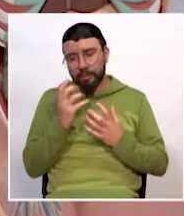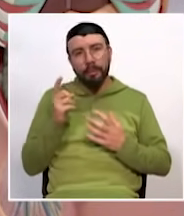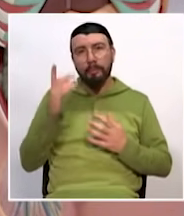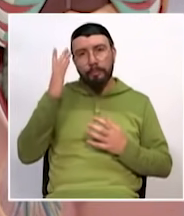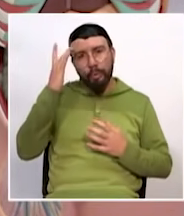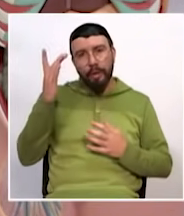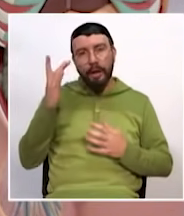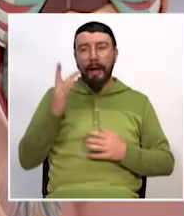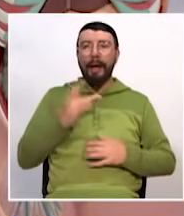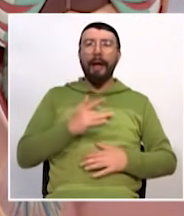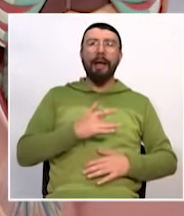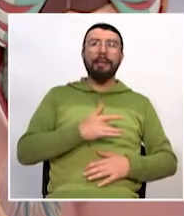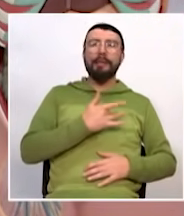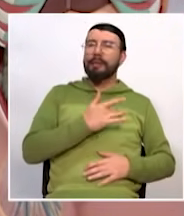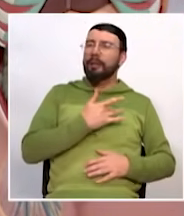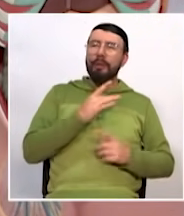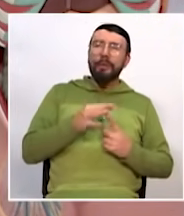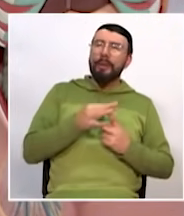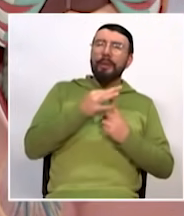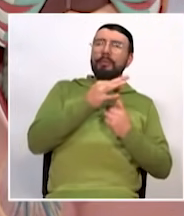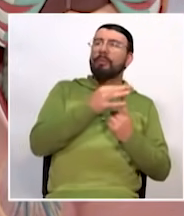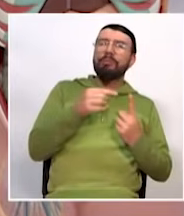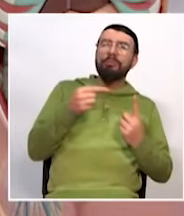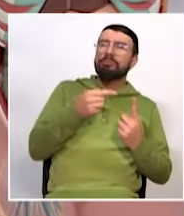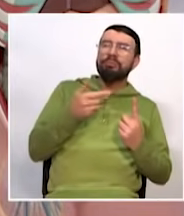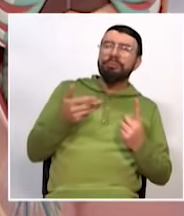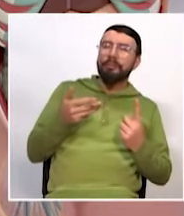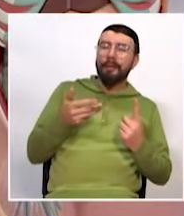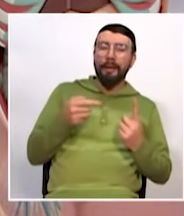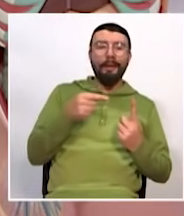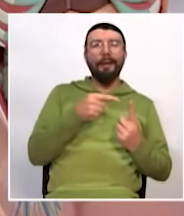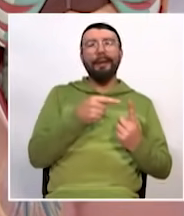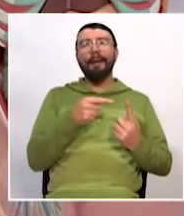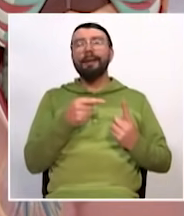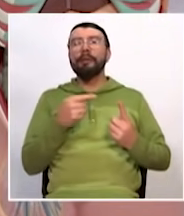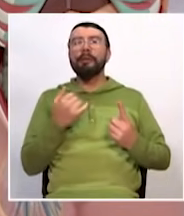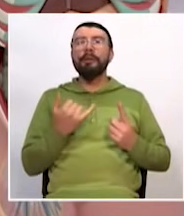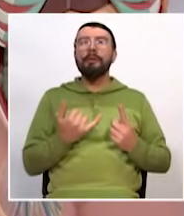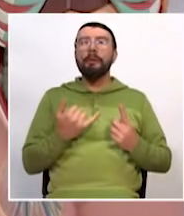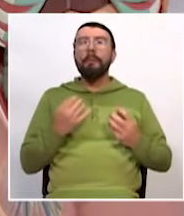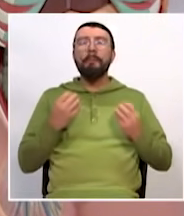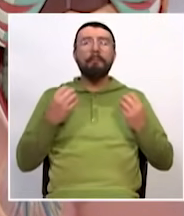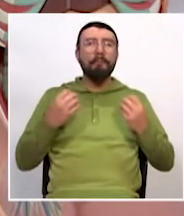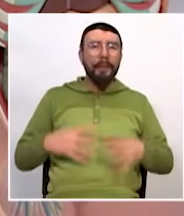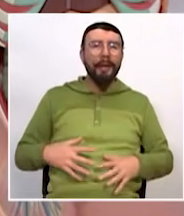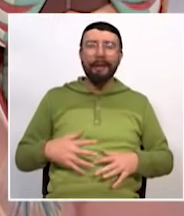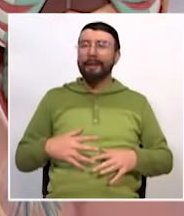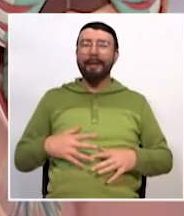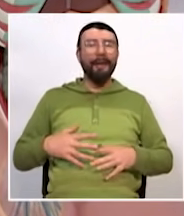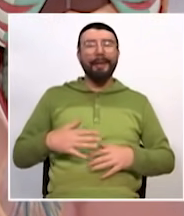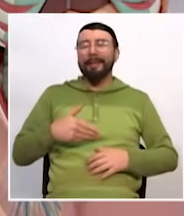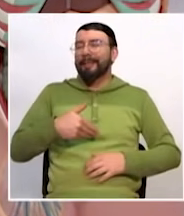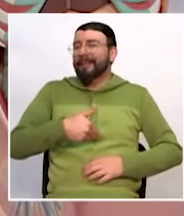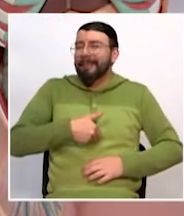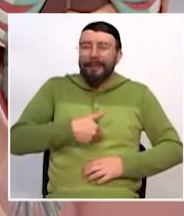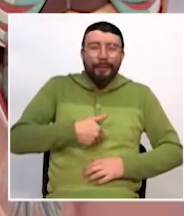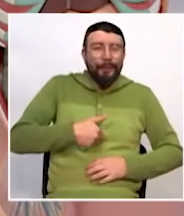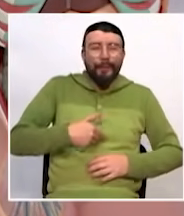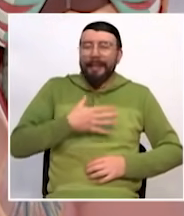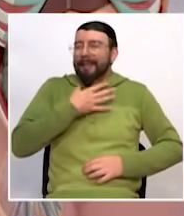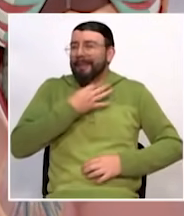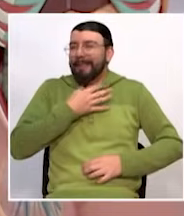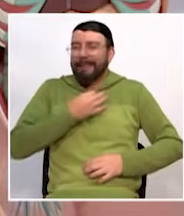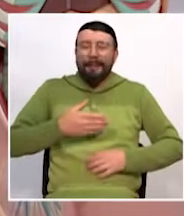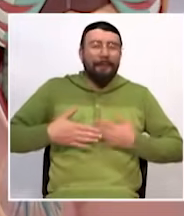elemental la pérdida de el sentido del humor cuando una